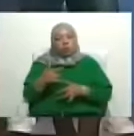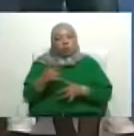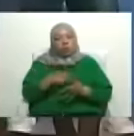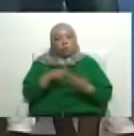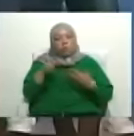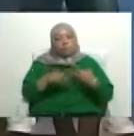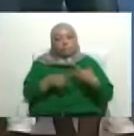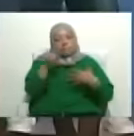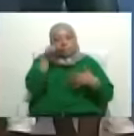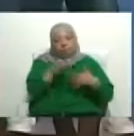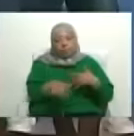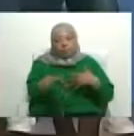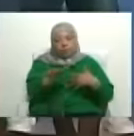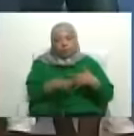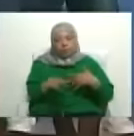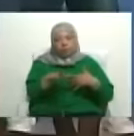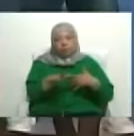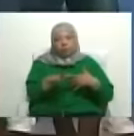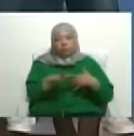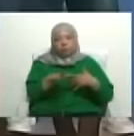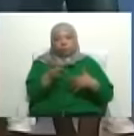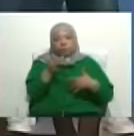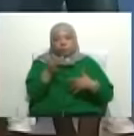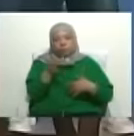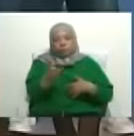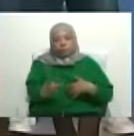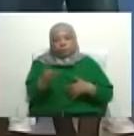plan incluía destruir los servicios públicos.